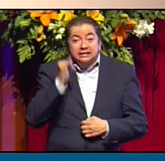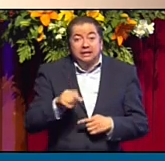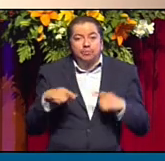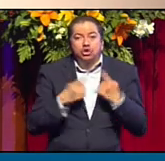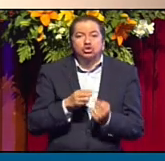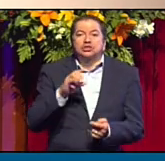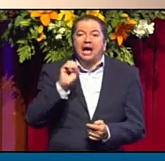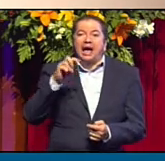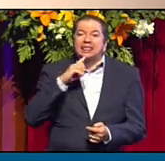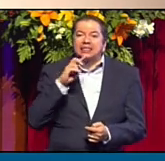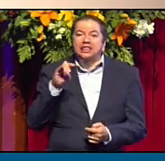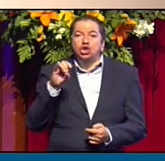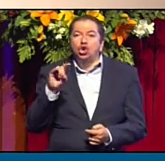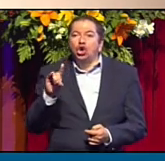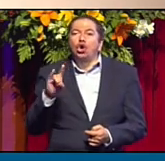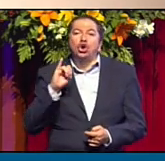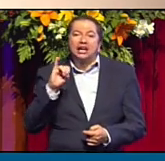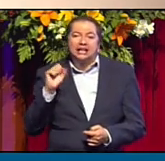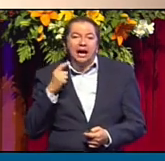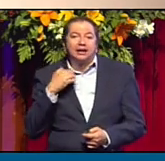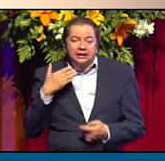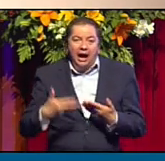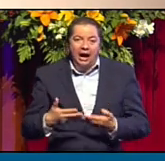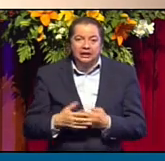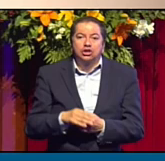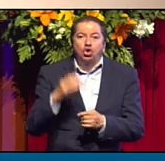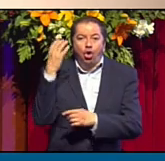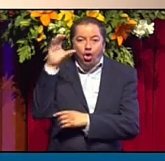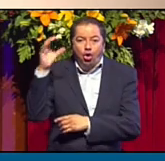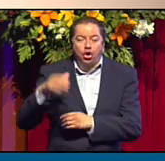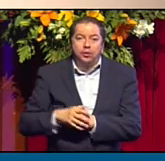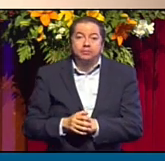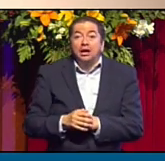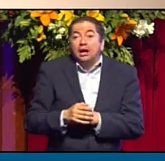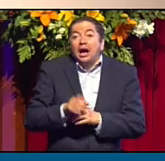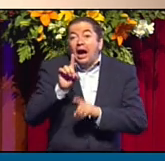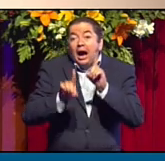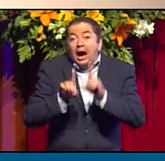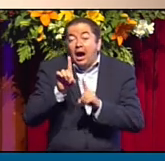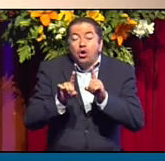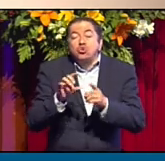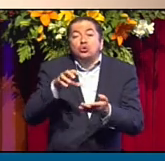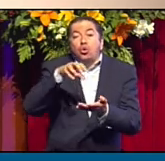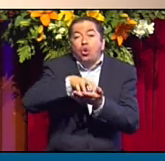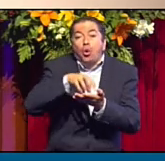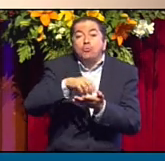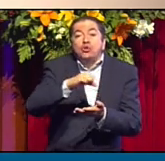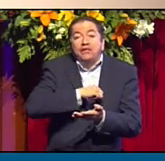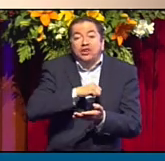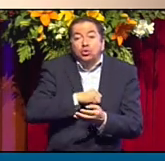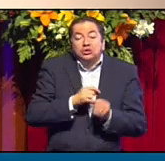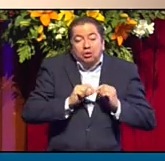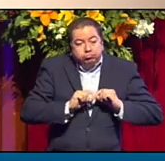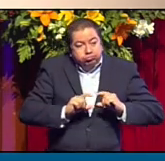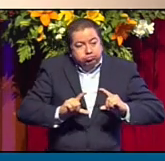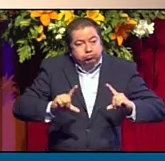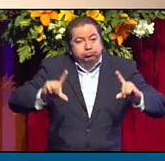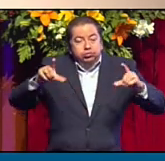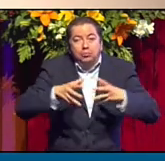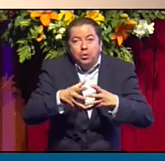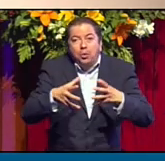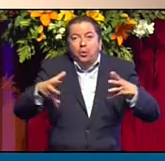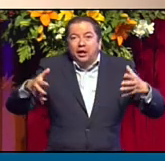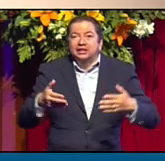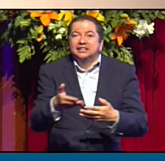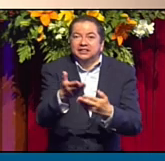en Antioquia y en Colombia, y espero que la comuna de Vicuña siga creciendo con las grandes propuestas que